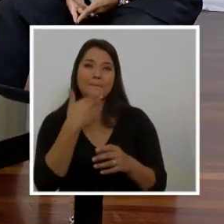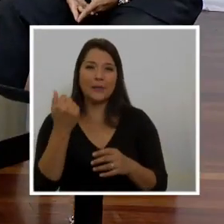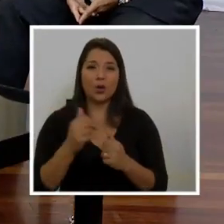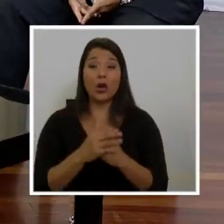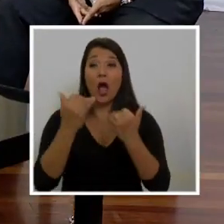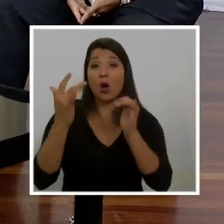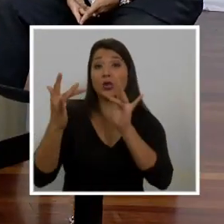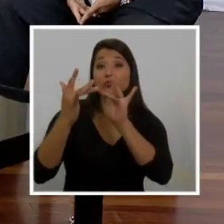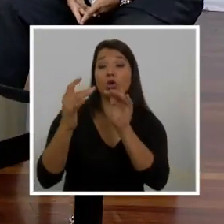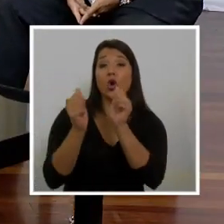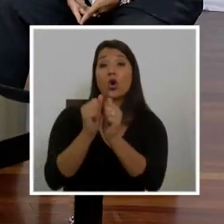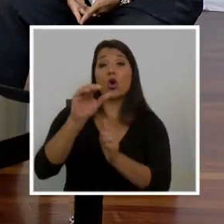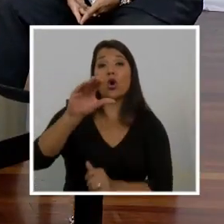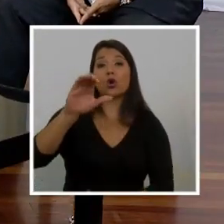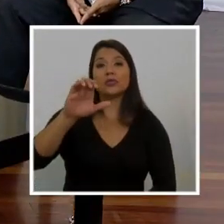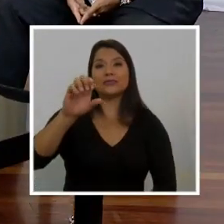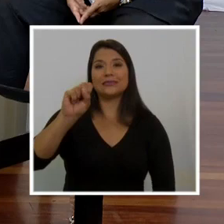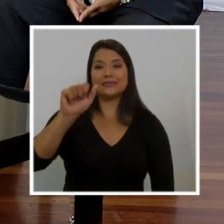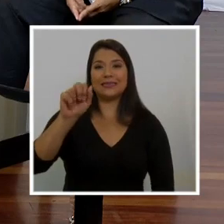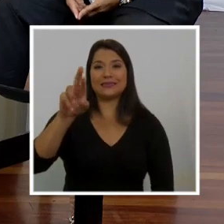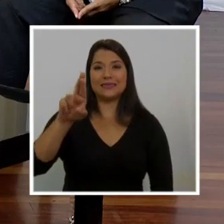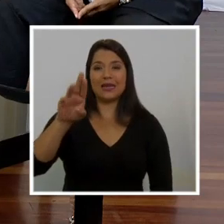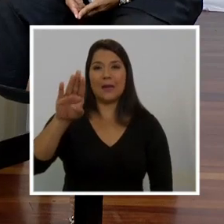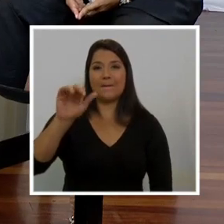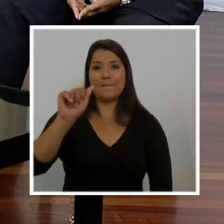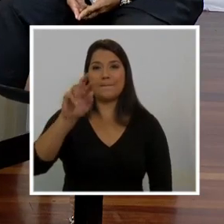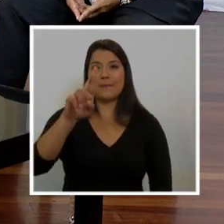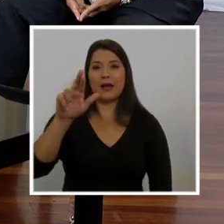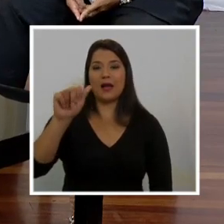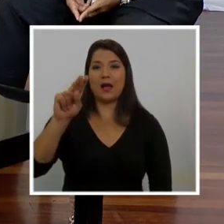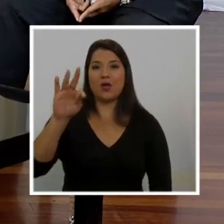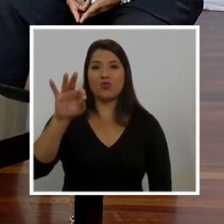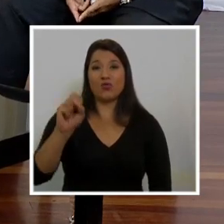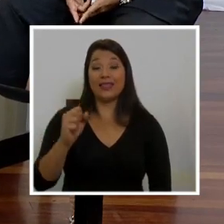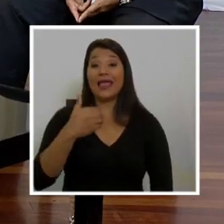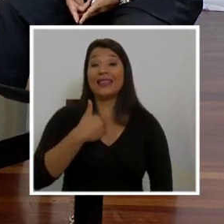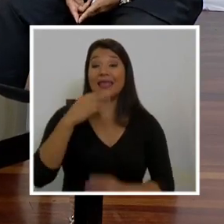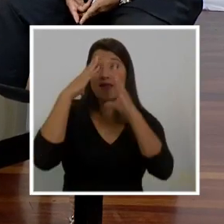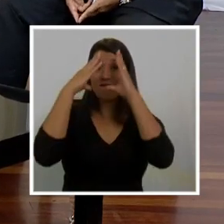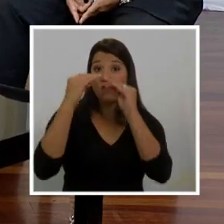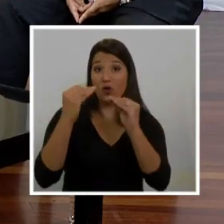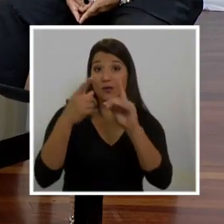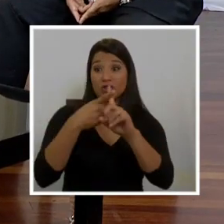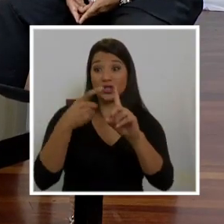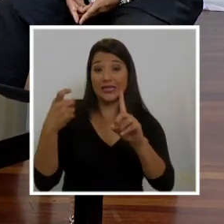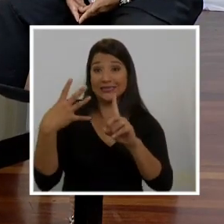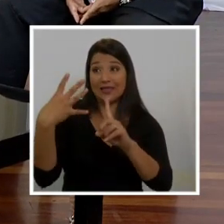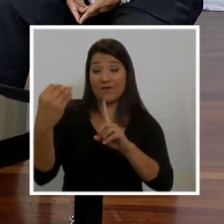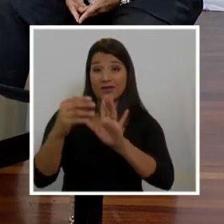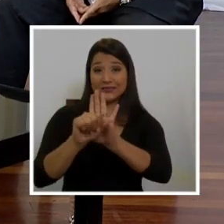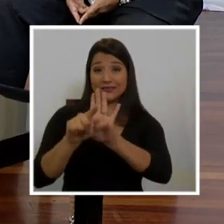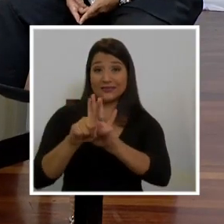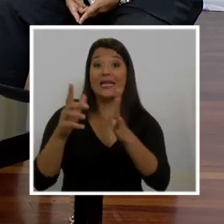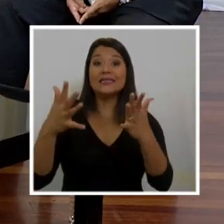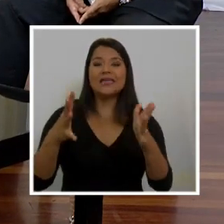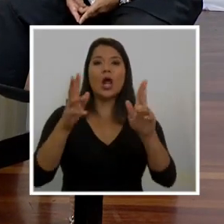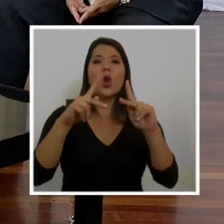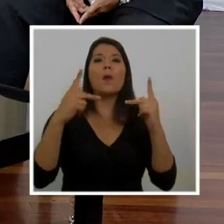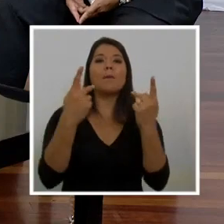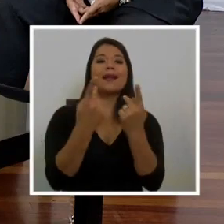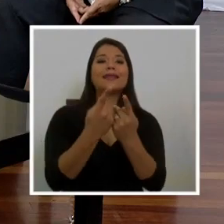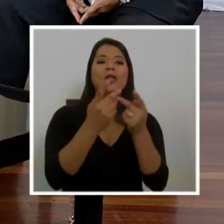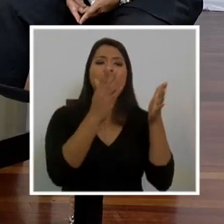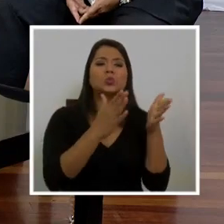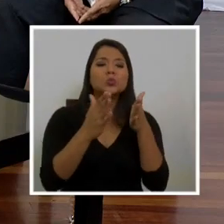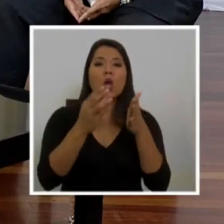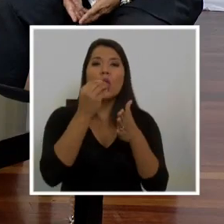compañero César Barrante, que nos tiene información en vivo desde otro sector acá en la Asamblea Legislativa. Ya los partidos están organizando en sus desayunos previos a lo que